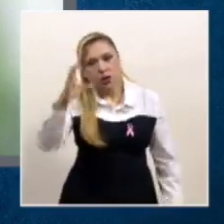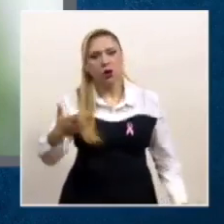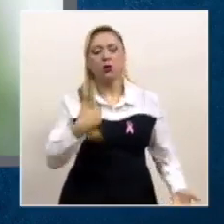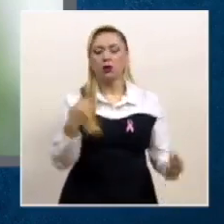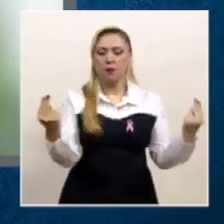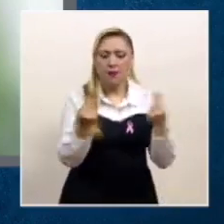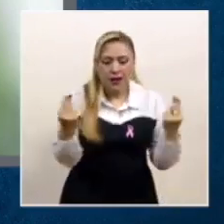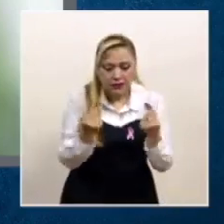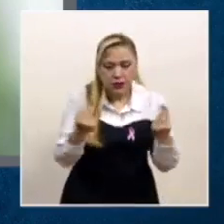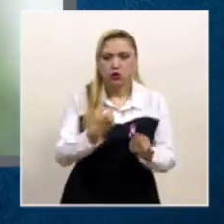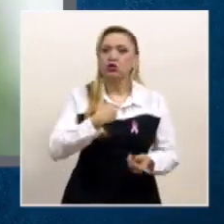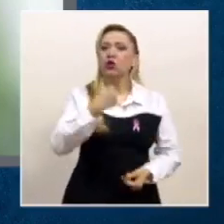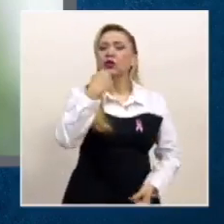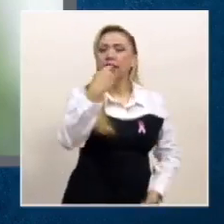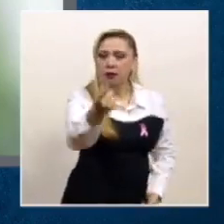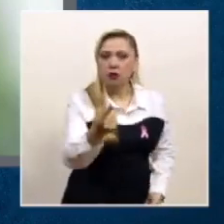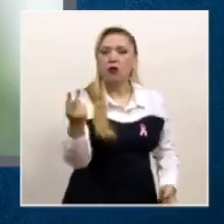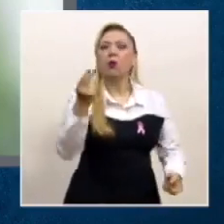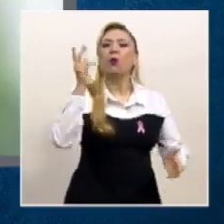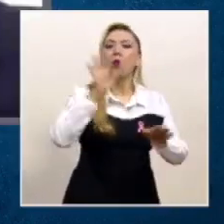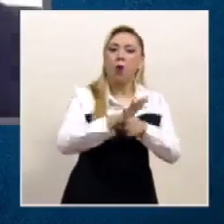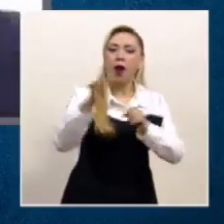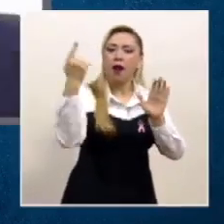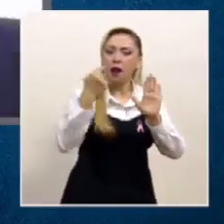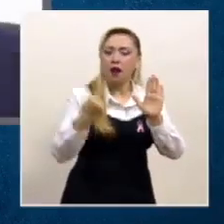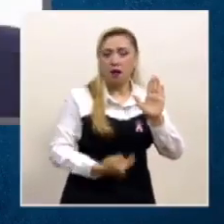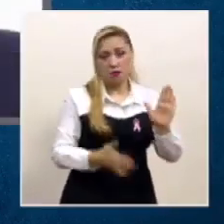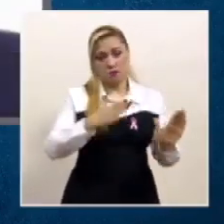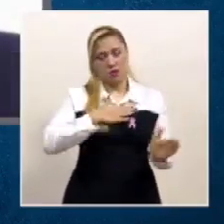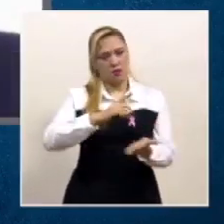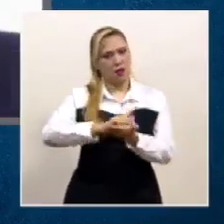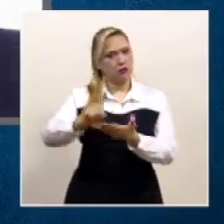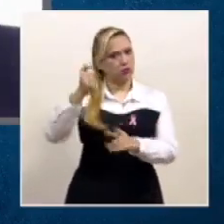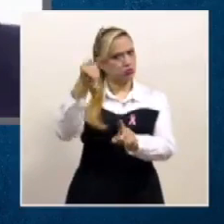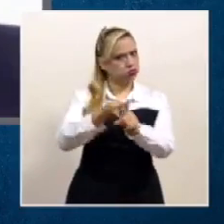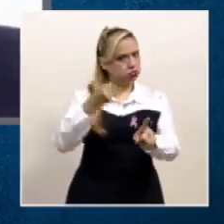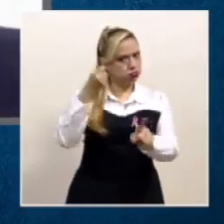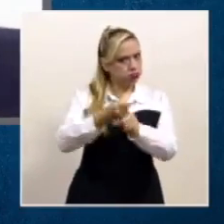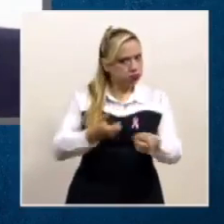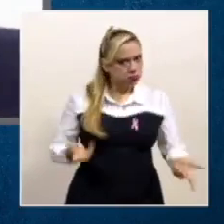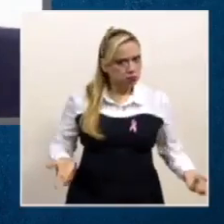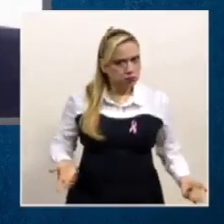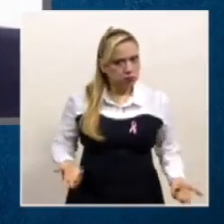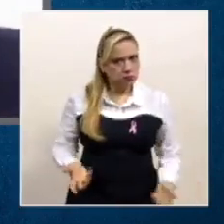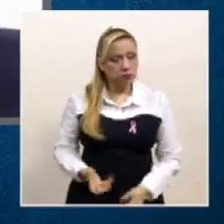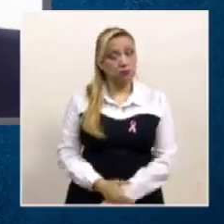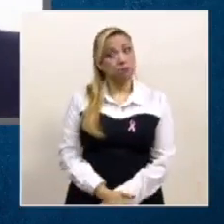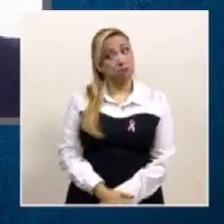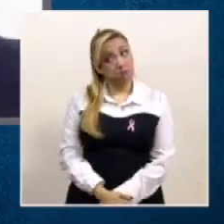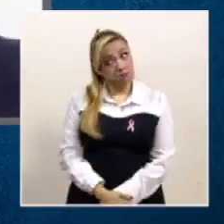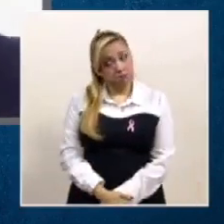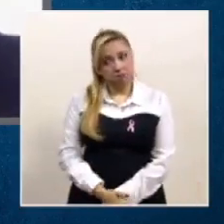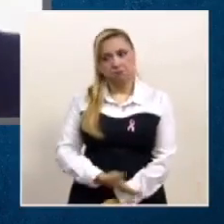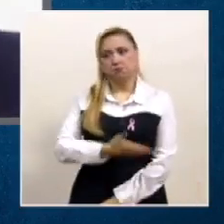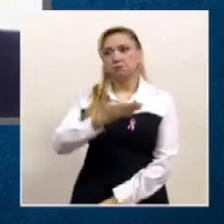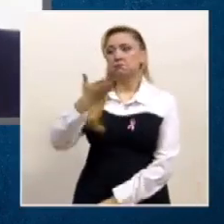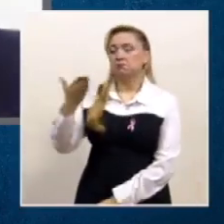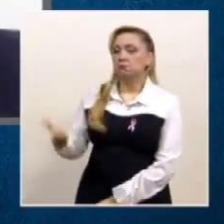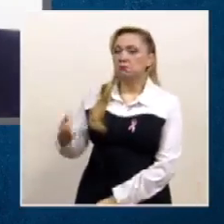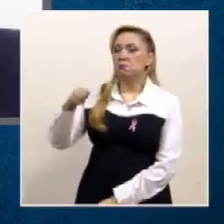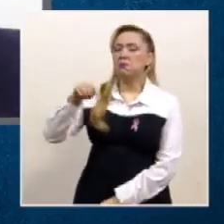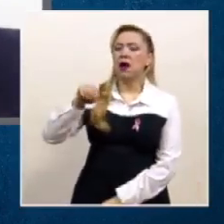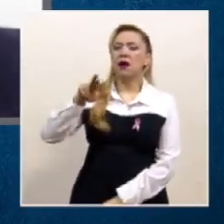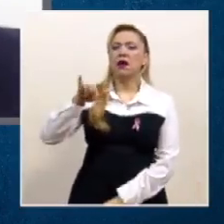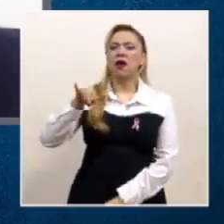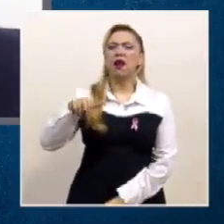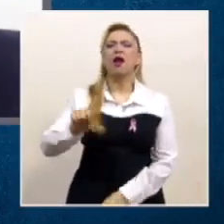nuestras necesidades y la exigencia de nuestros derechos. Muy bien. Esto me lleva a preguntarte, Mariana,